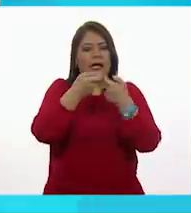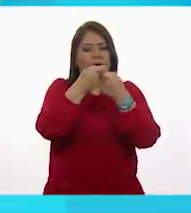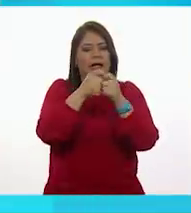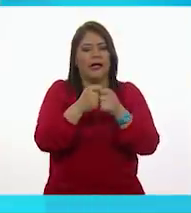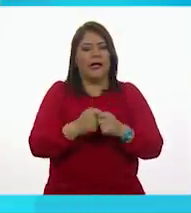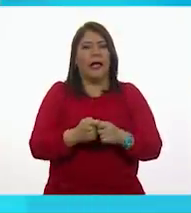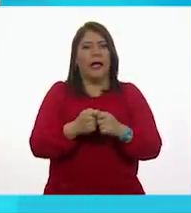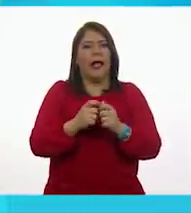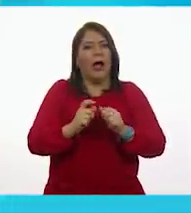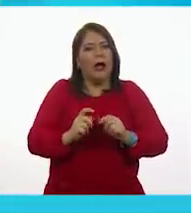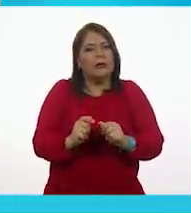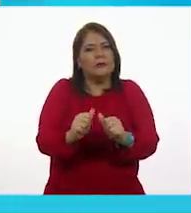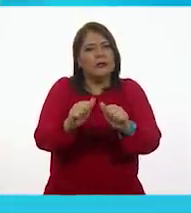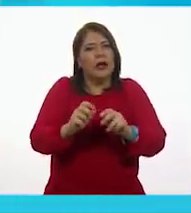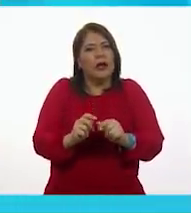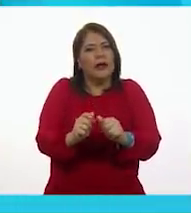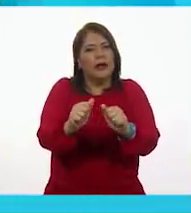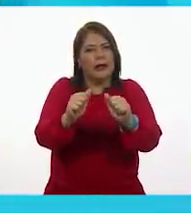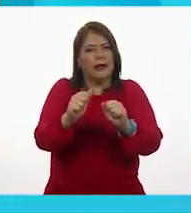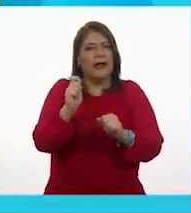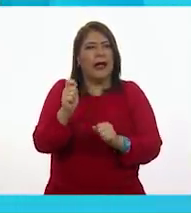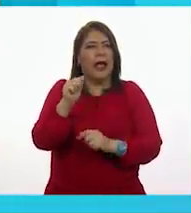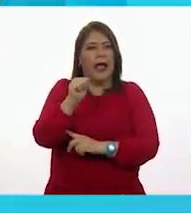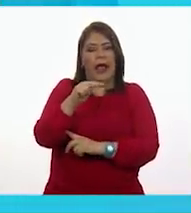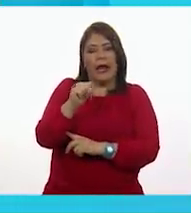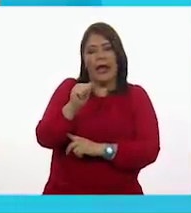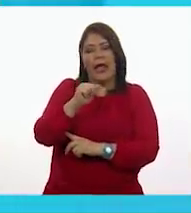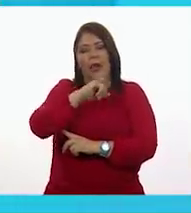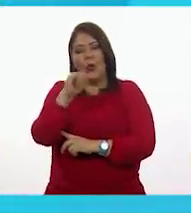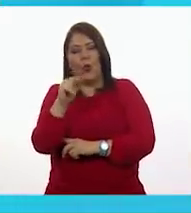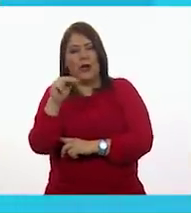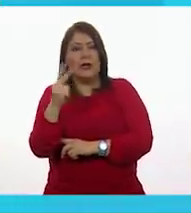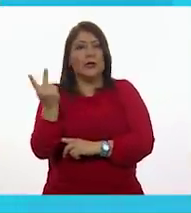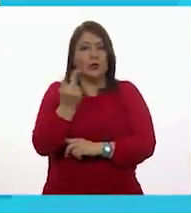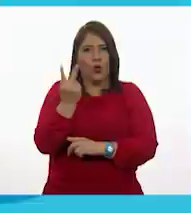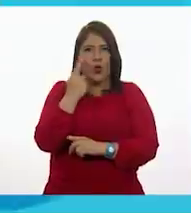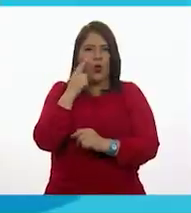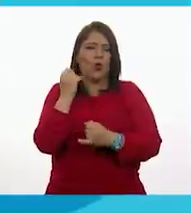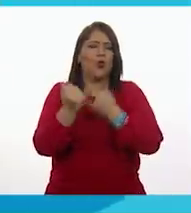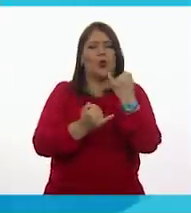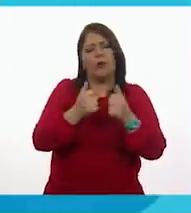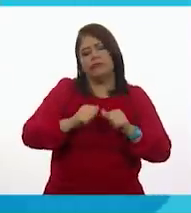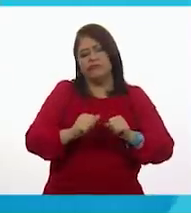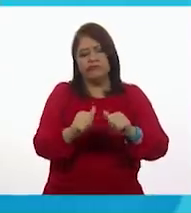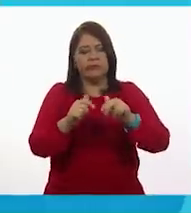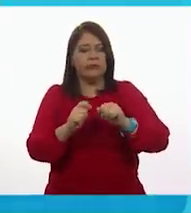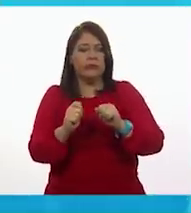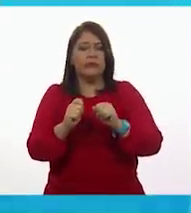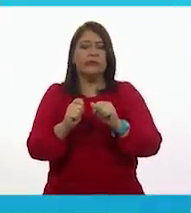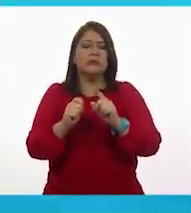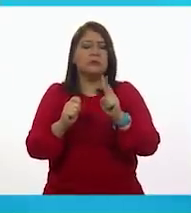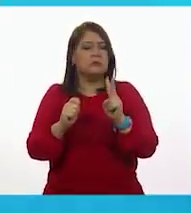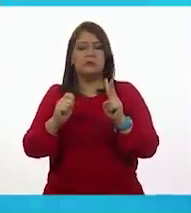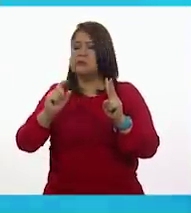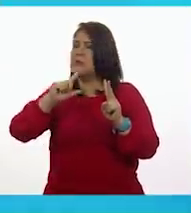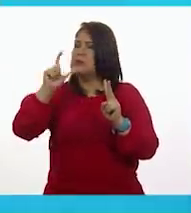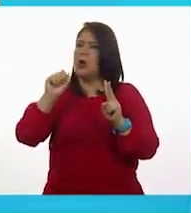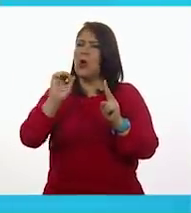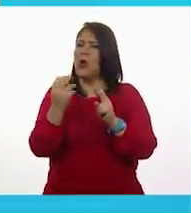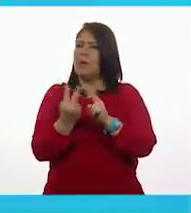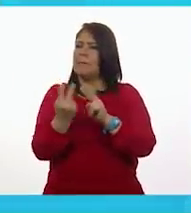de Plastilina. Ana y Juan jugaban con plastilina cuando llegaron de visita a sus